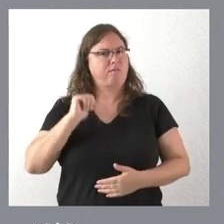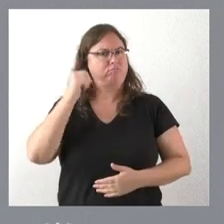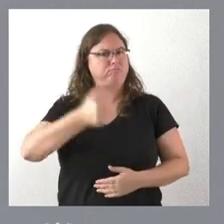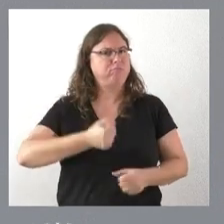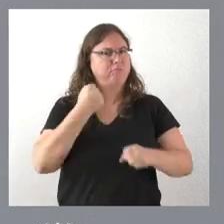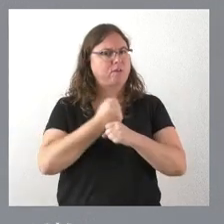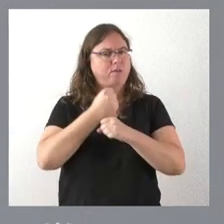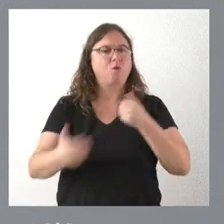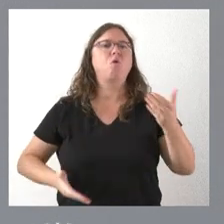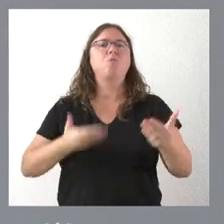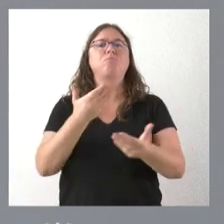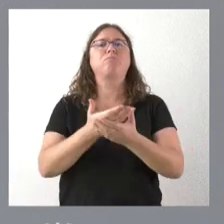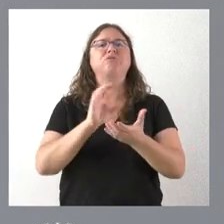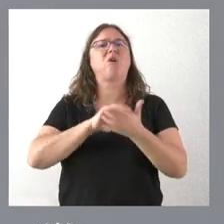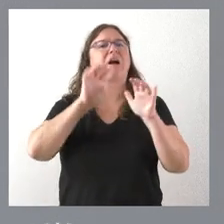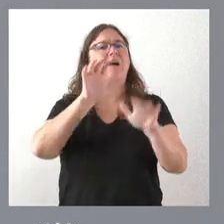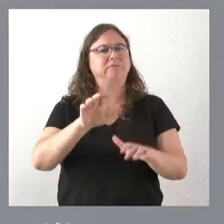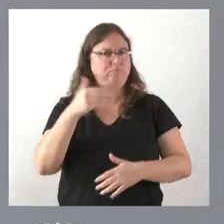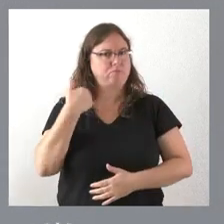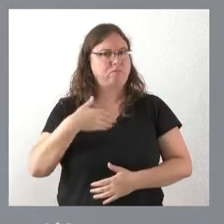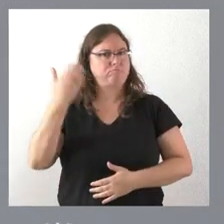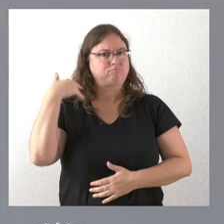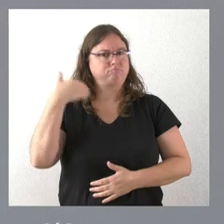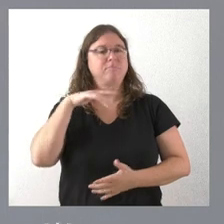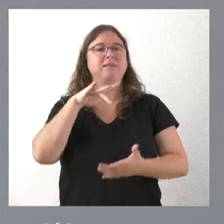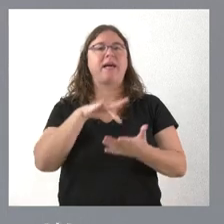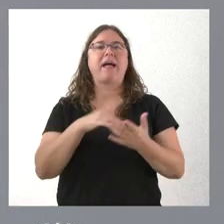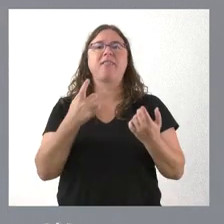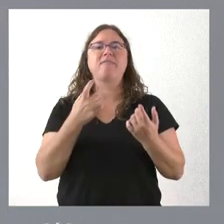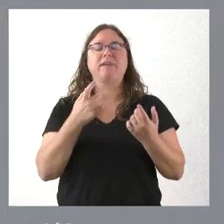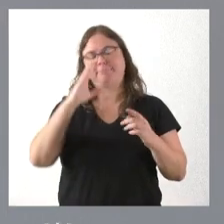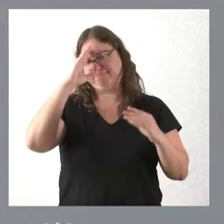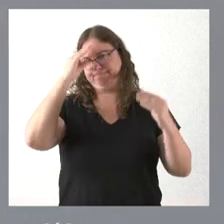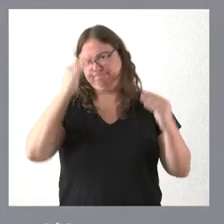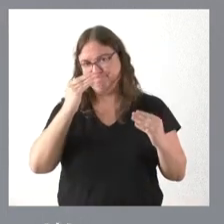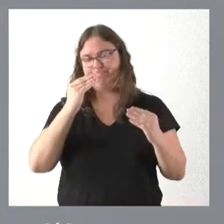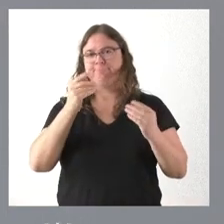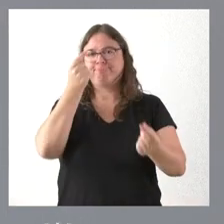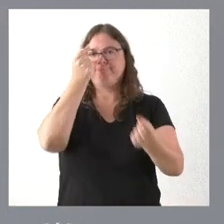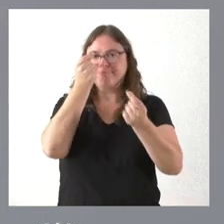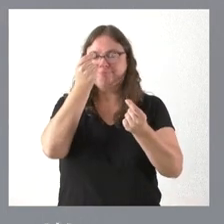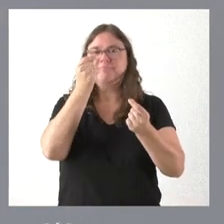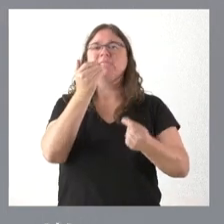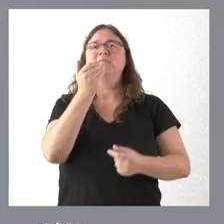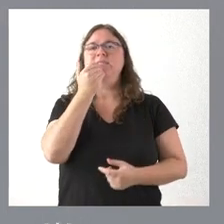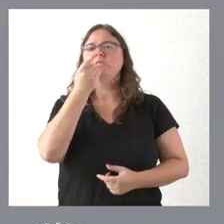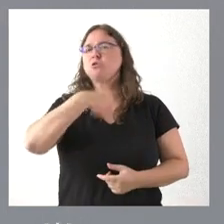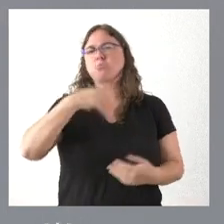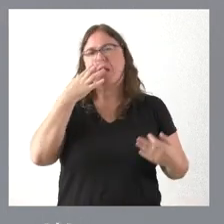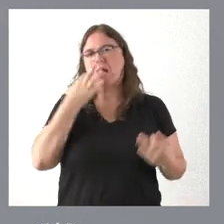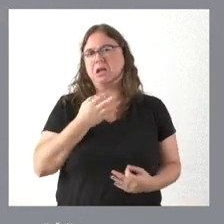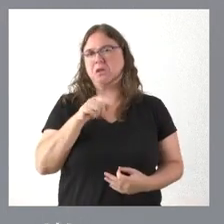proponiendo las de Castilla y león y por tanto que tienen que llegar a madurar y a concretar si se produce Pero yo no creo que